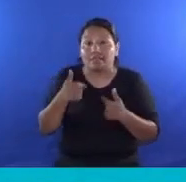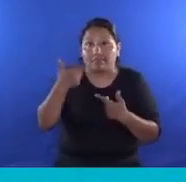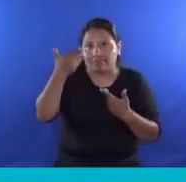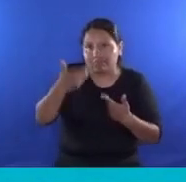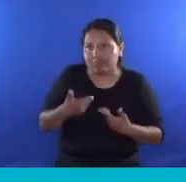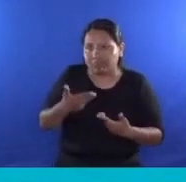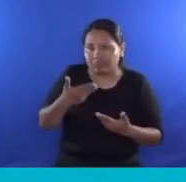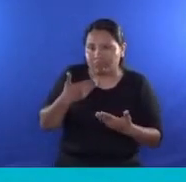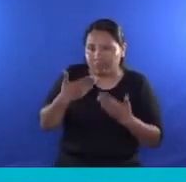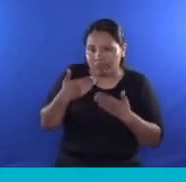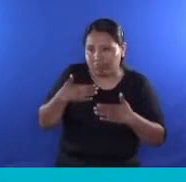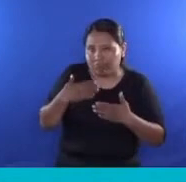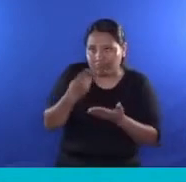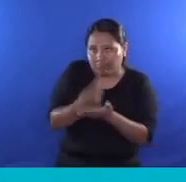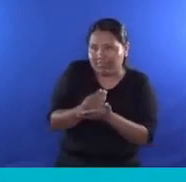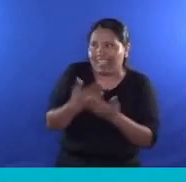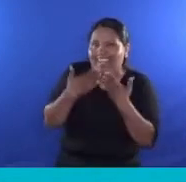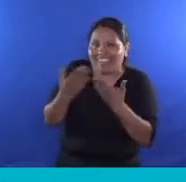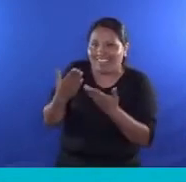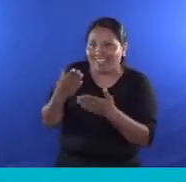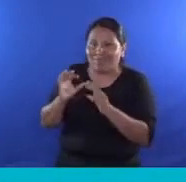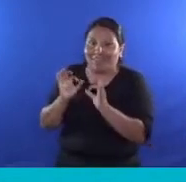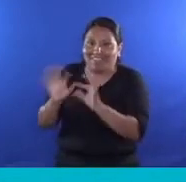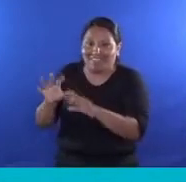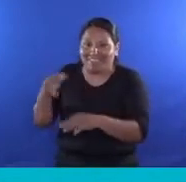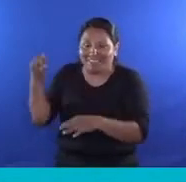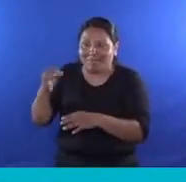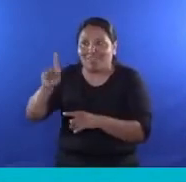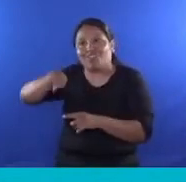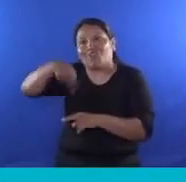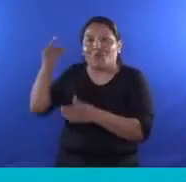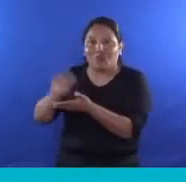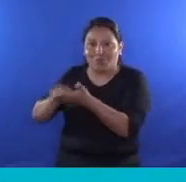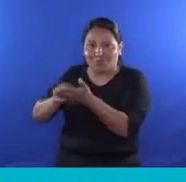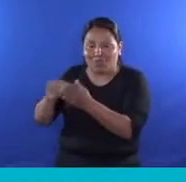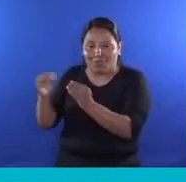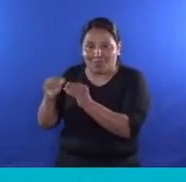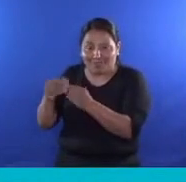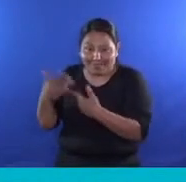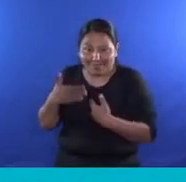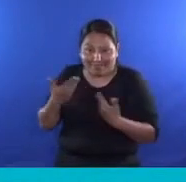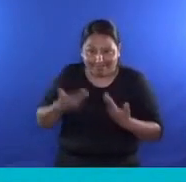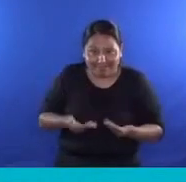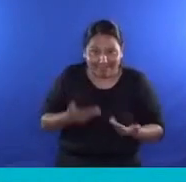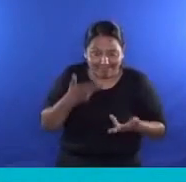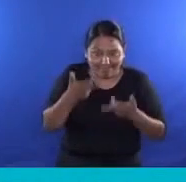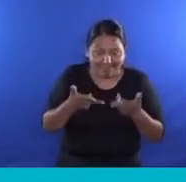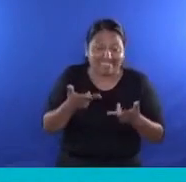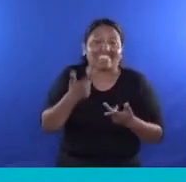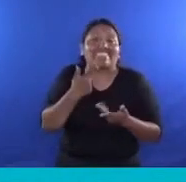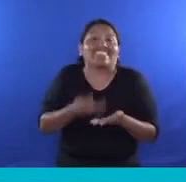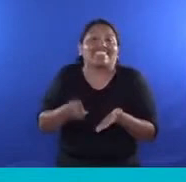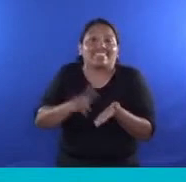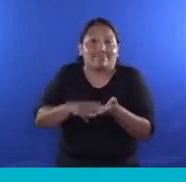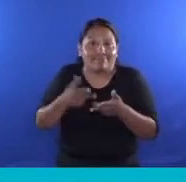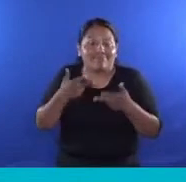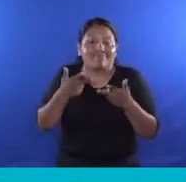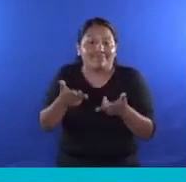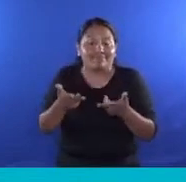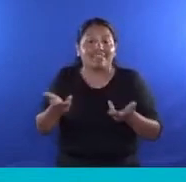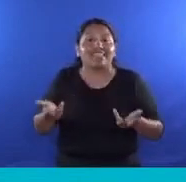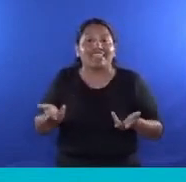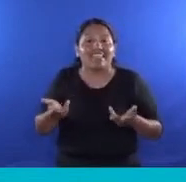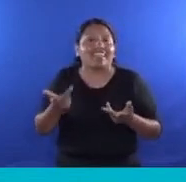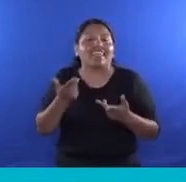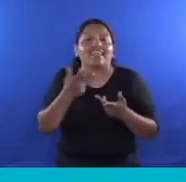haciendo uso de su banca producto de una licencia extraordinaria de otro diputado, e insisto, yo creo que